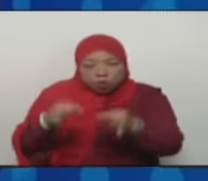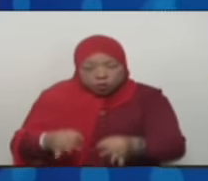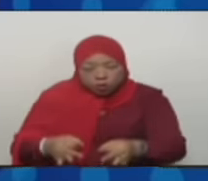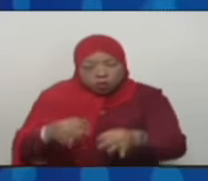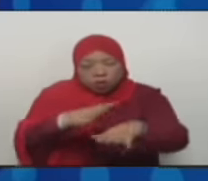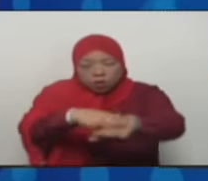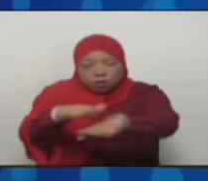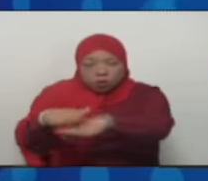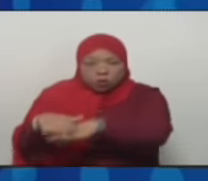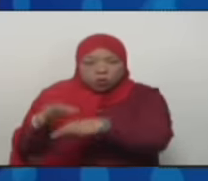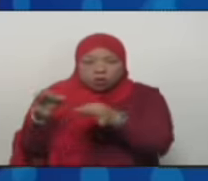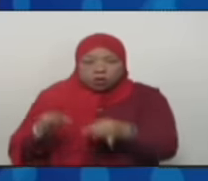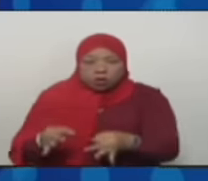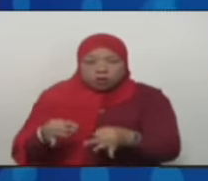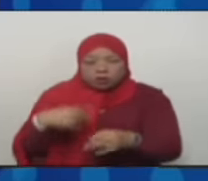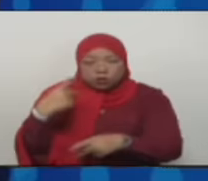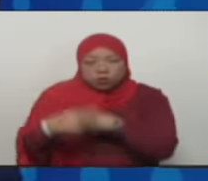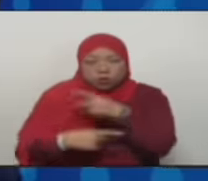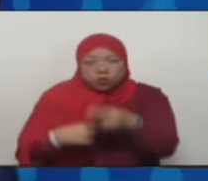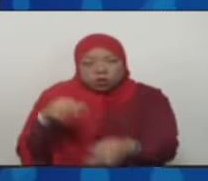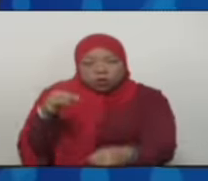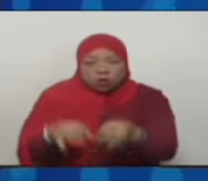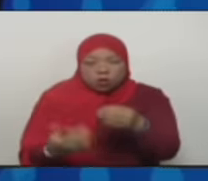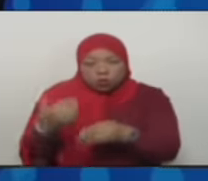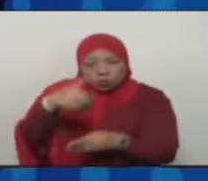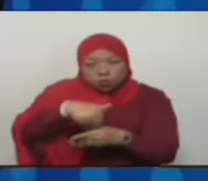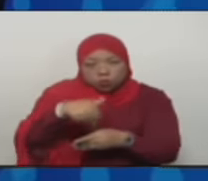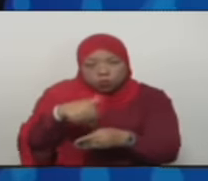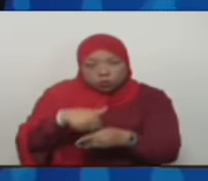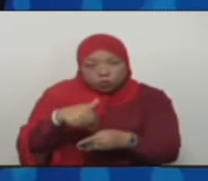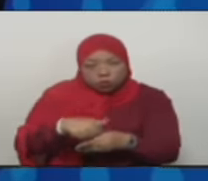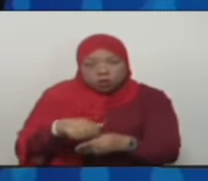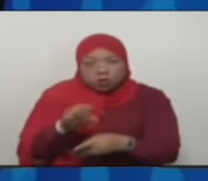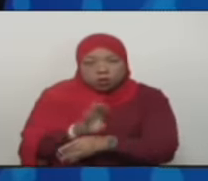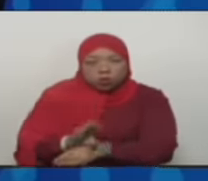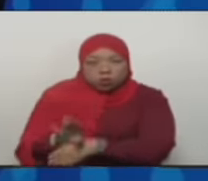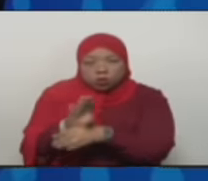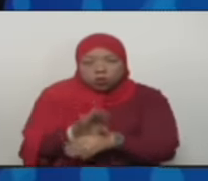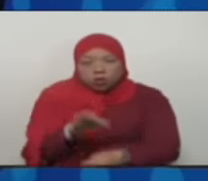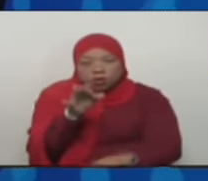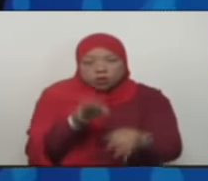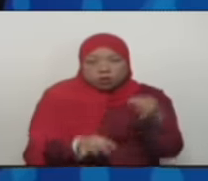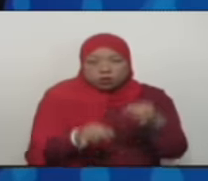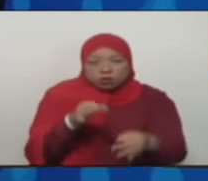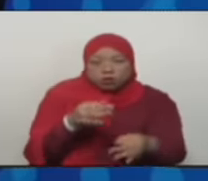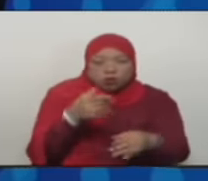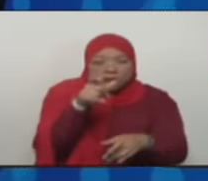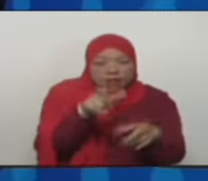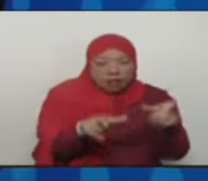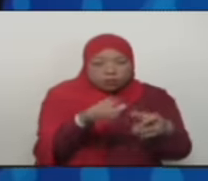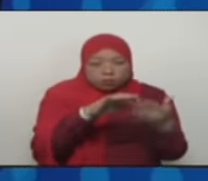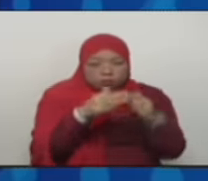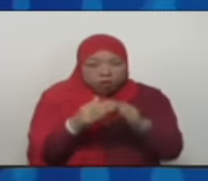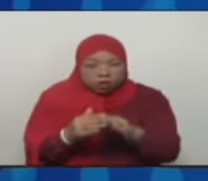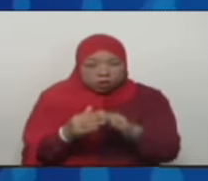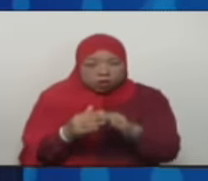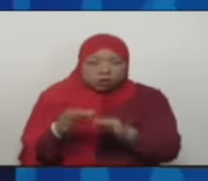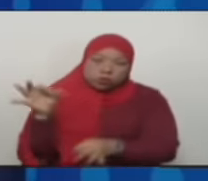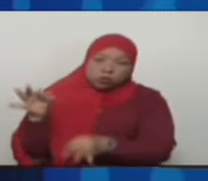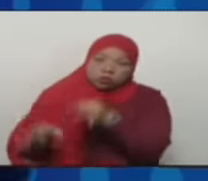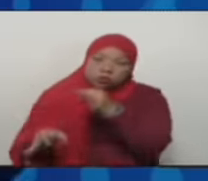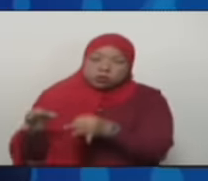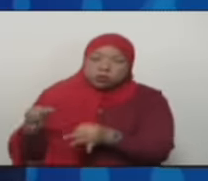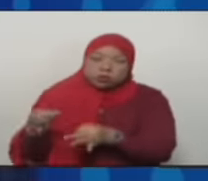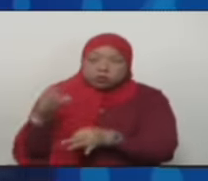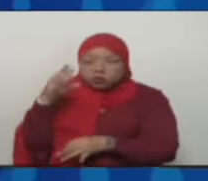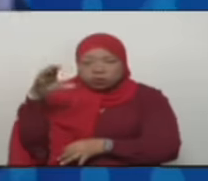que en este caso es un contencioso electoral, en el caso de la prefectura es un contencioso vecinal, en el caso de Boris y yo